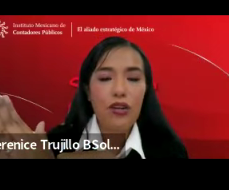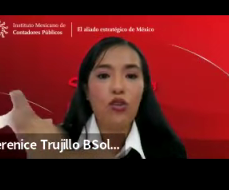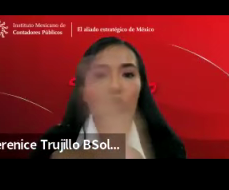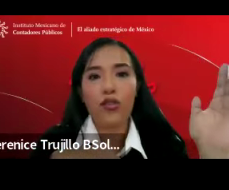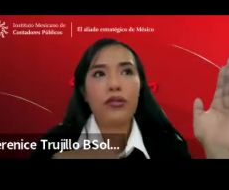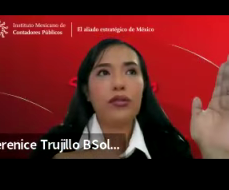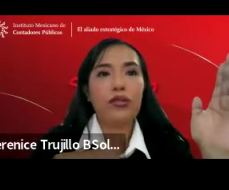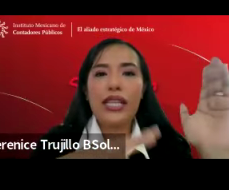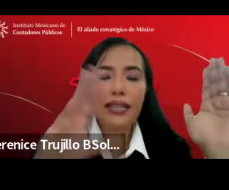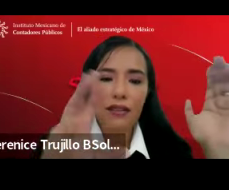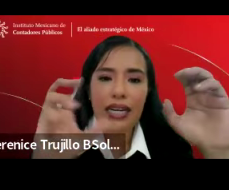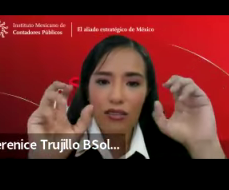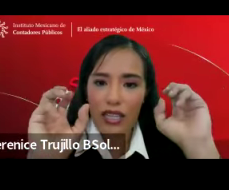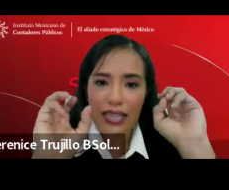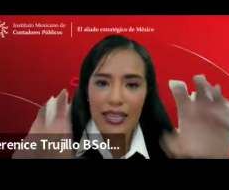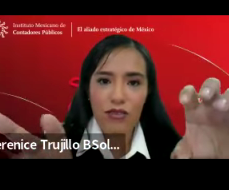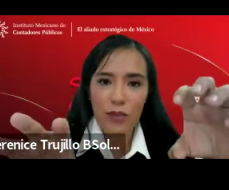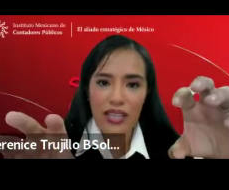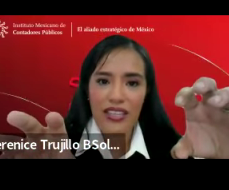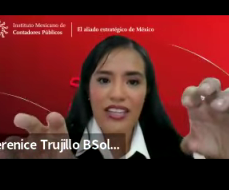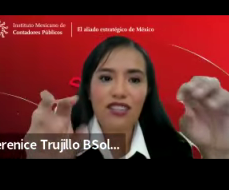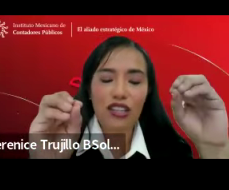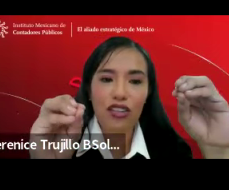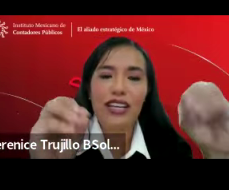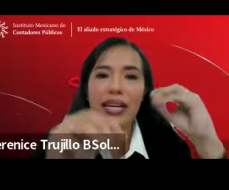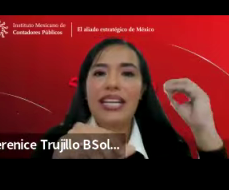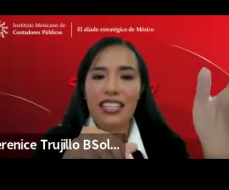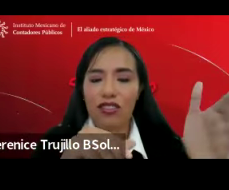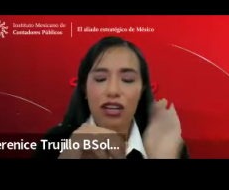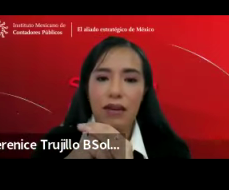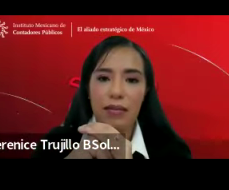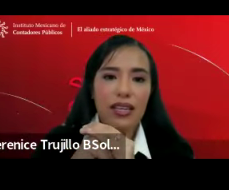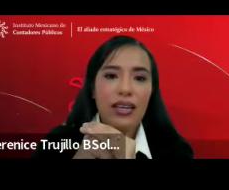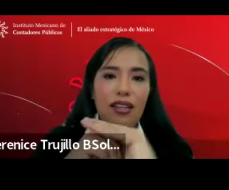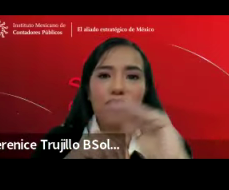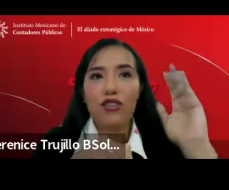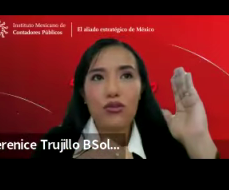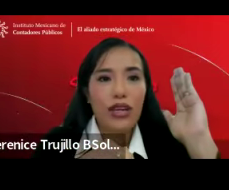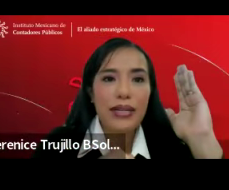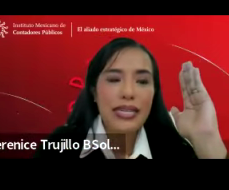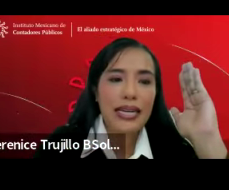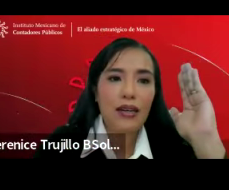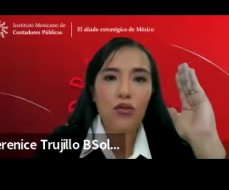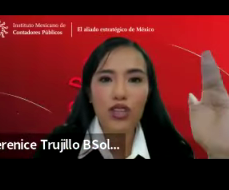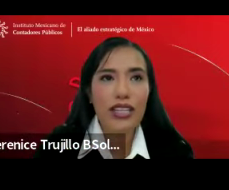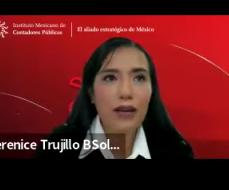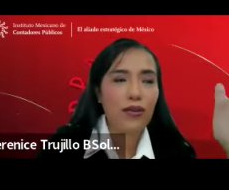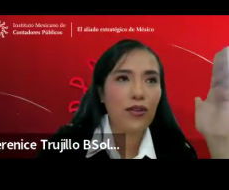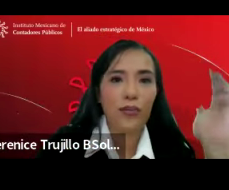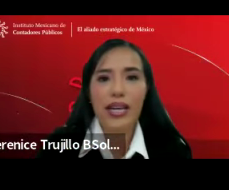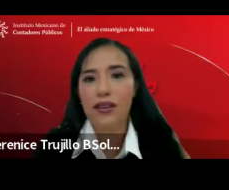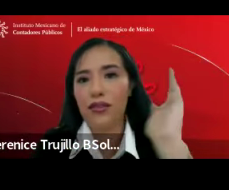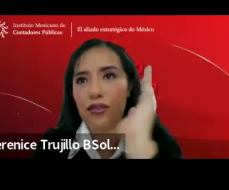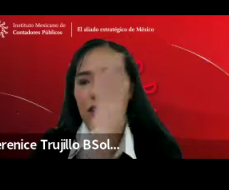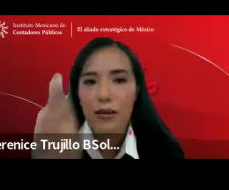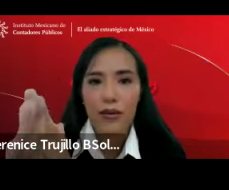centavos, o no identificarlos de tener un expediente, sino de saber quiénes son nada más. Entonces tú sabes que un centavo